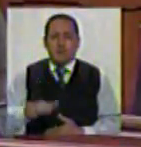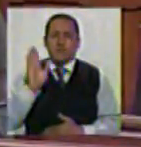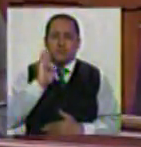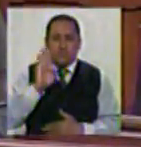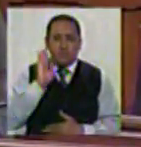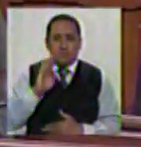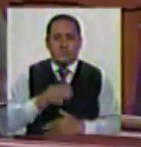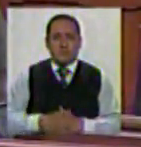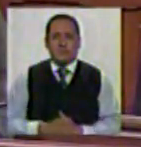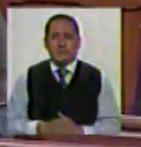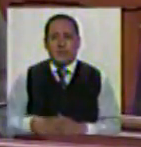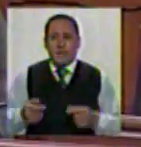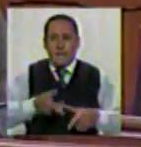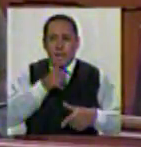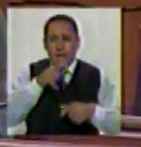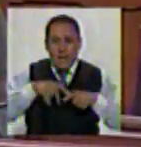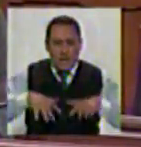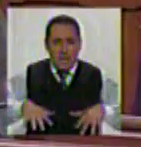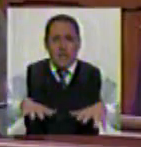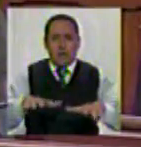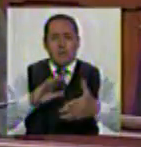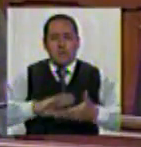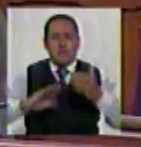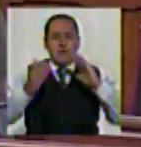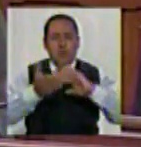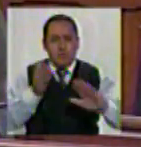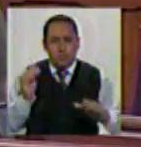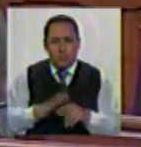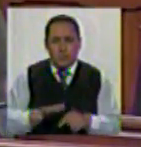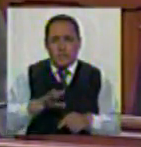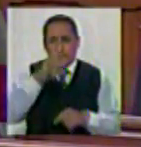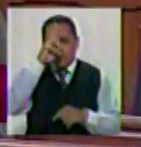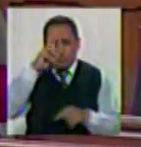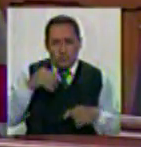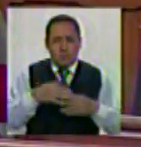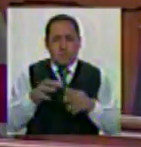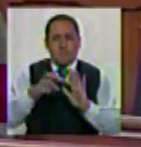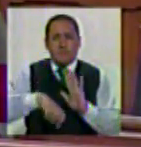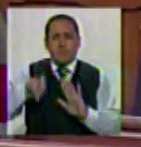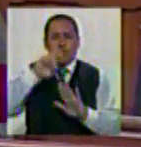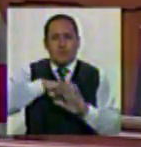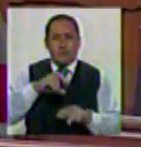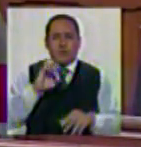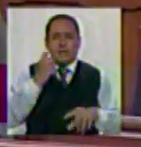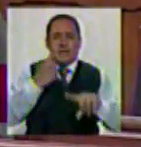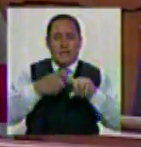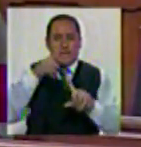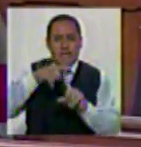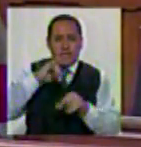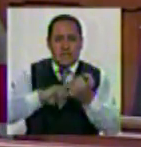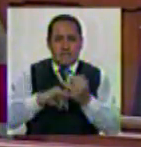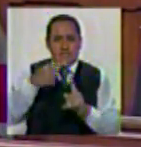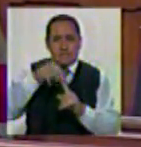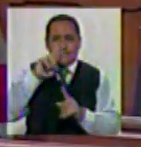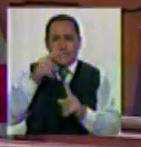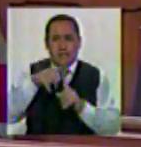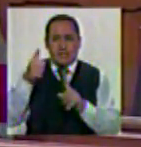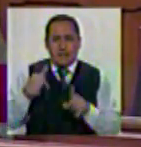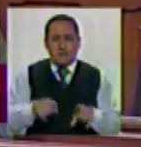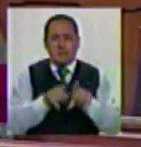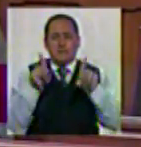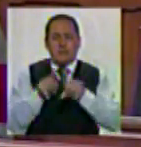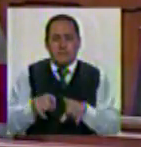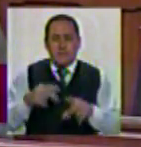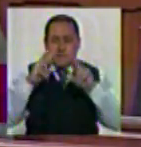contaminación en el agua de comunidades campesinas aledañas al proyecto Xstrata Tintaya. Y se tienen que hacer